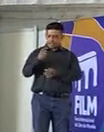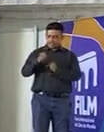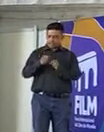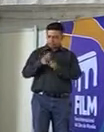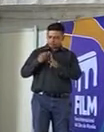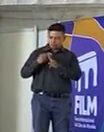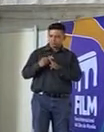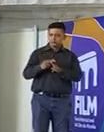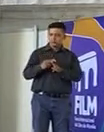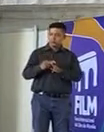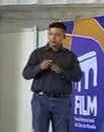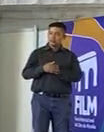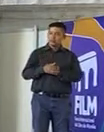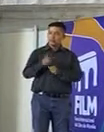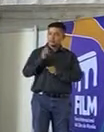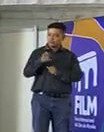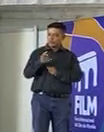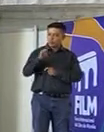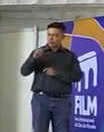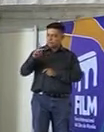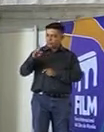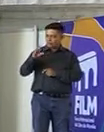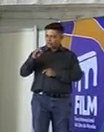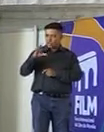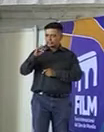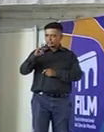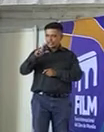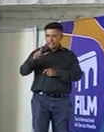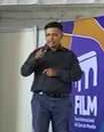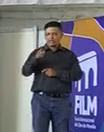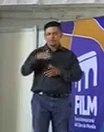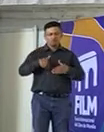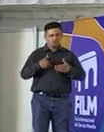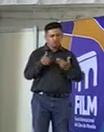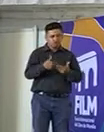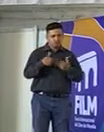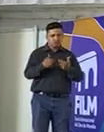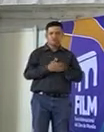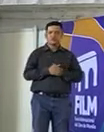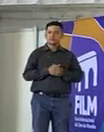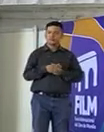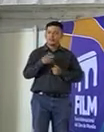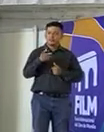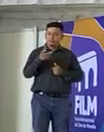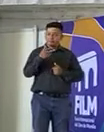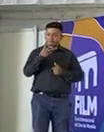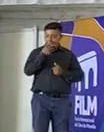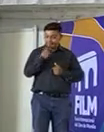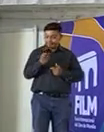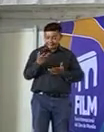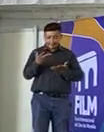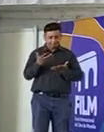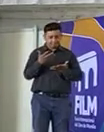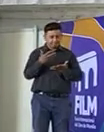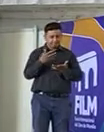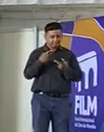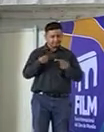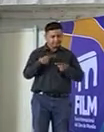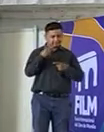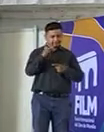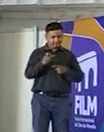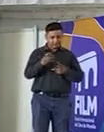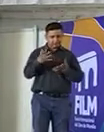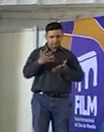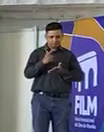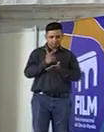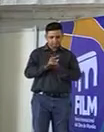pude evitar mencionar a Juan Pablo Castel y sus confesiones, este personaje que en una